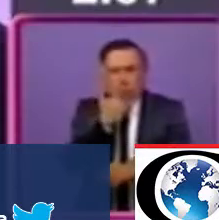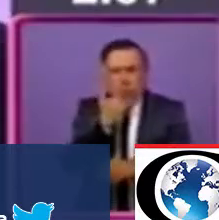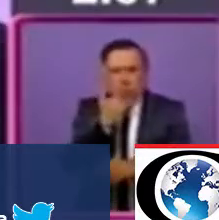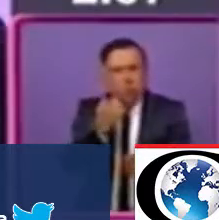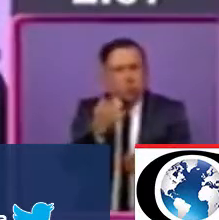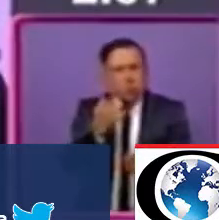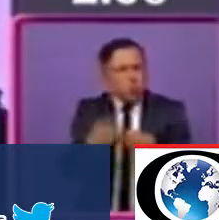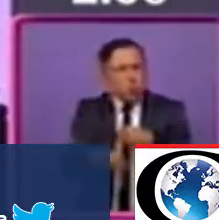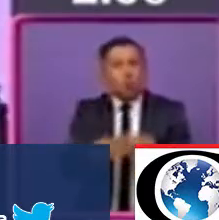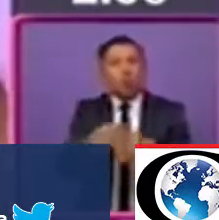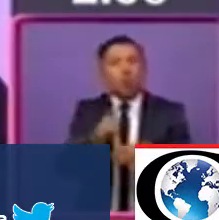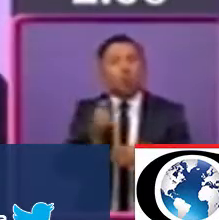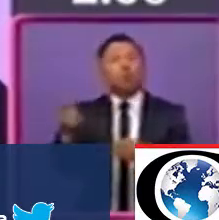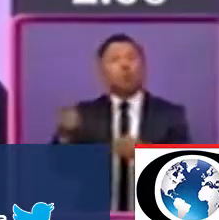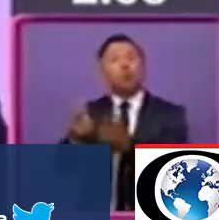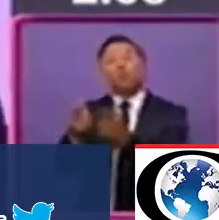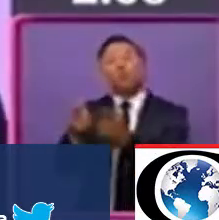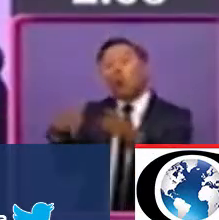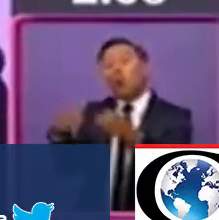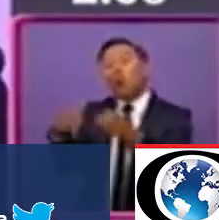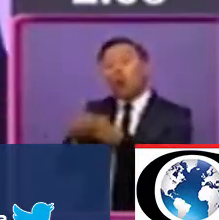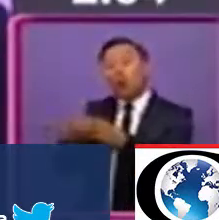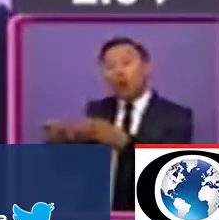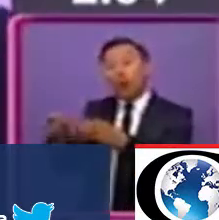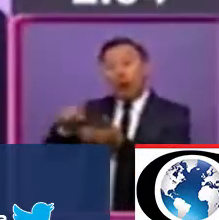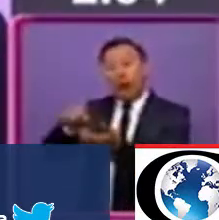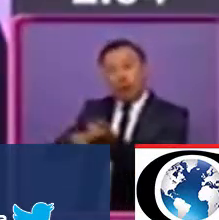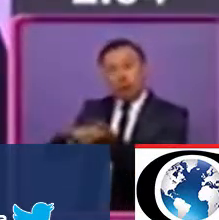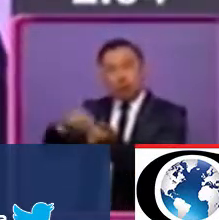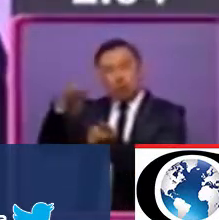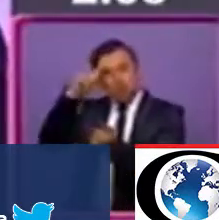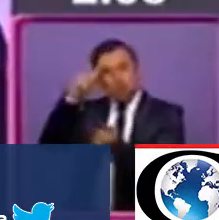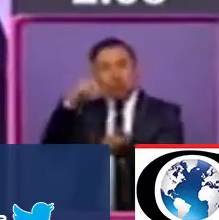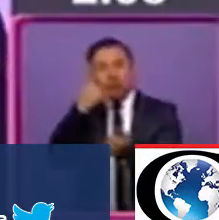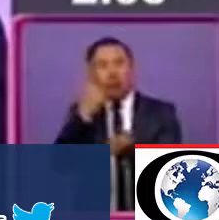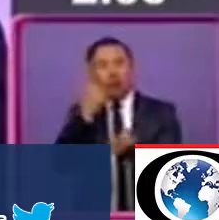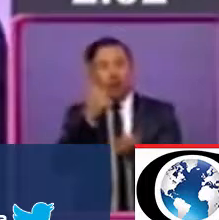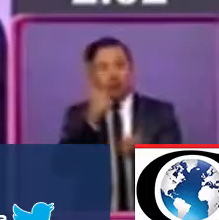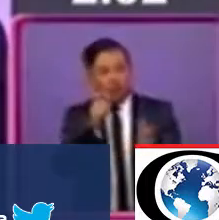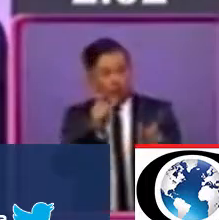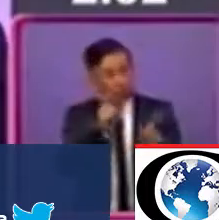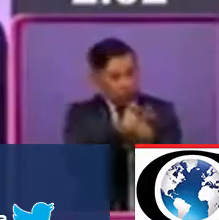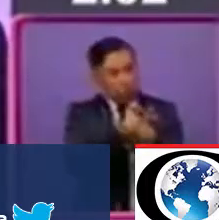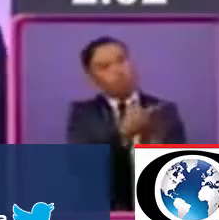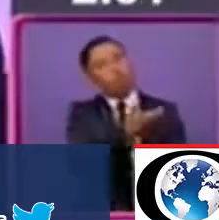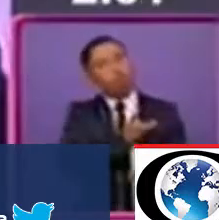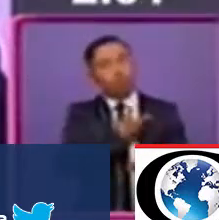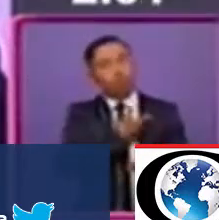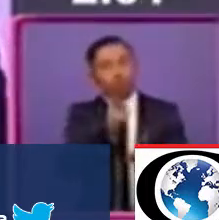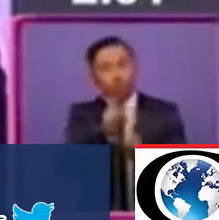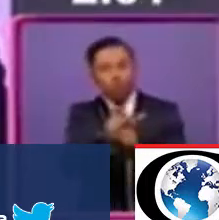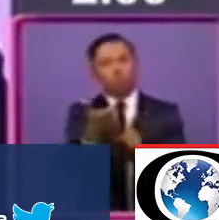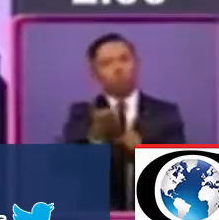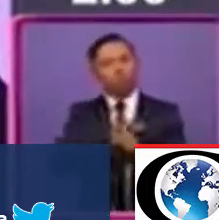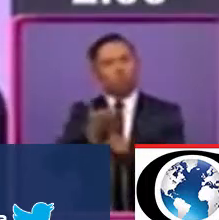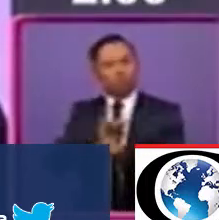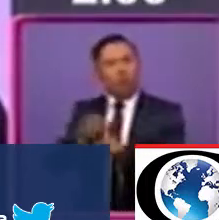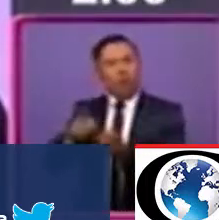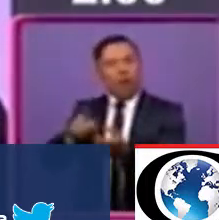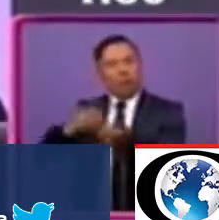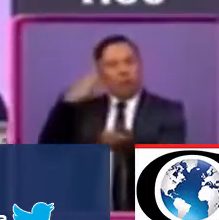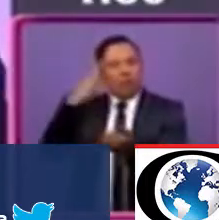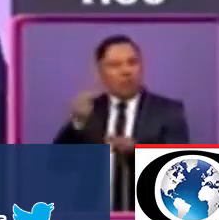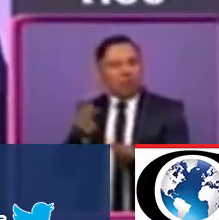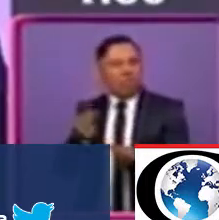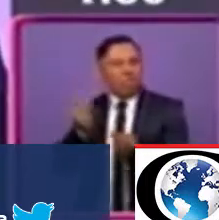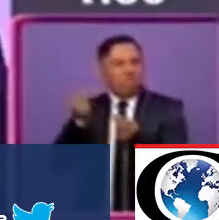pues los candidatos Juan Cepeda ofreció una conferencia de prensa, tanto Alfredo del Mazo y Josefina Vázquez Mota. Delfina Gómez Álvarez no